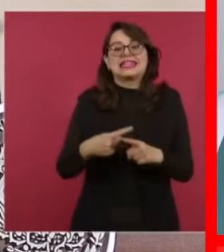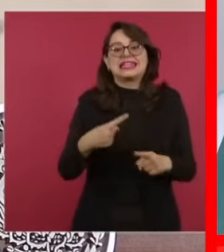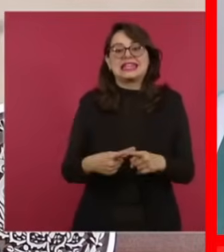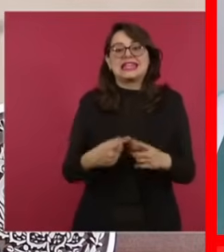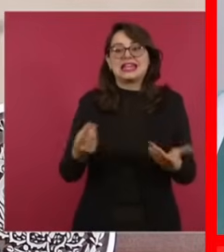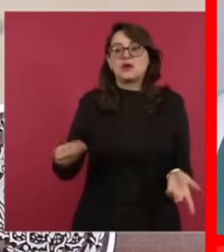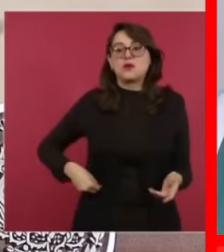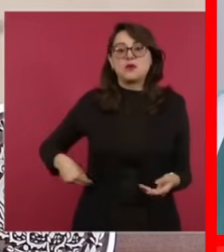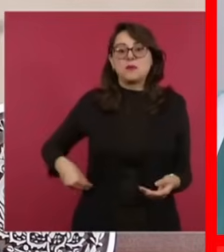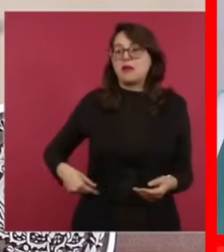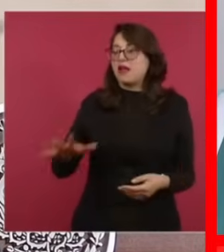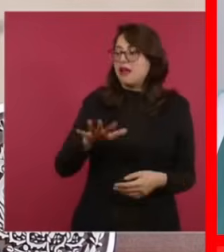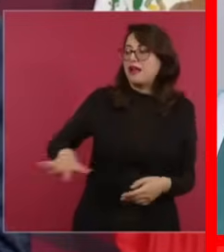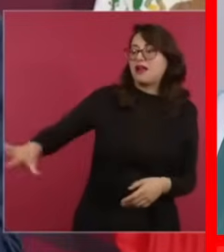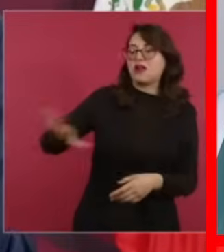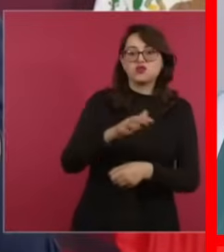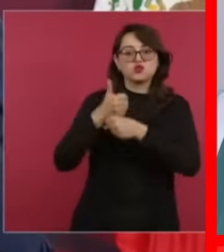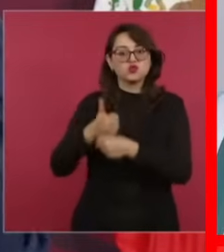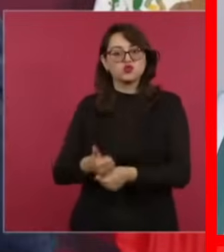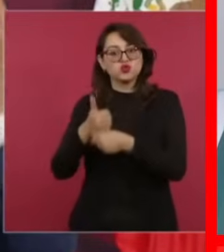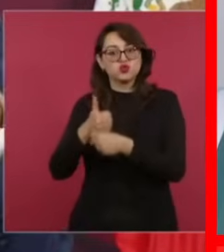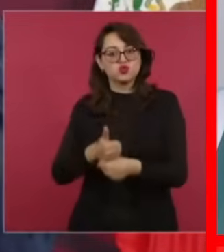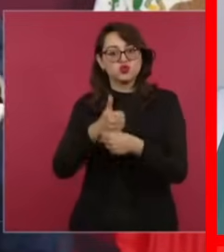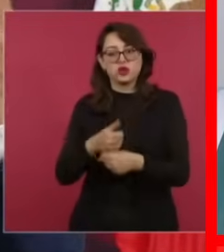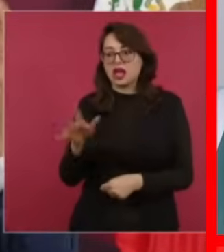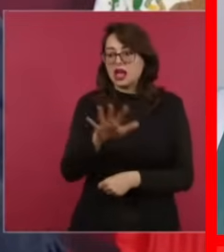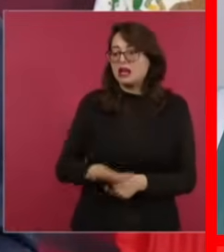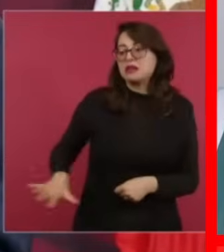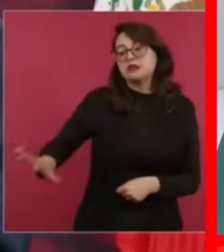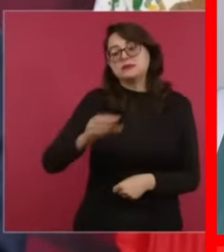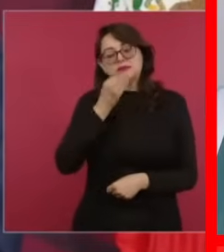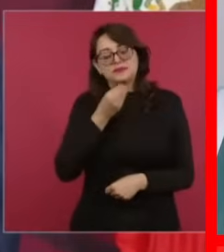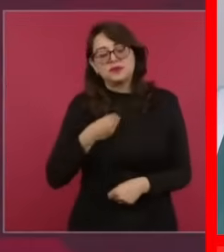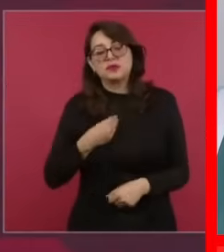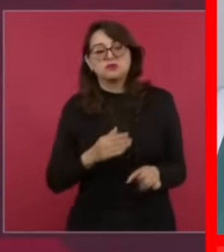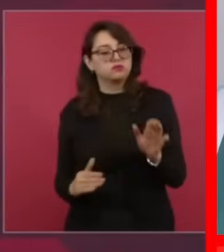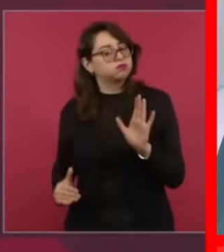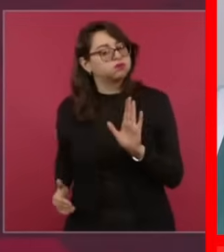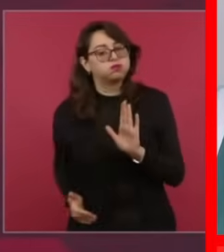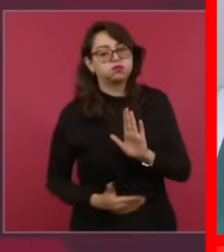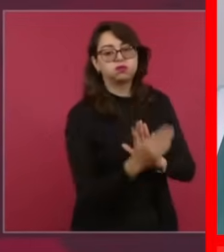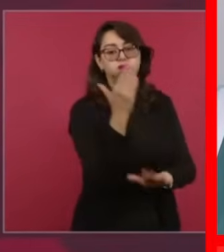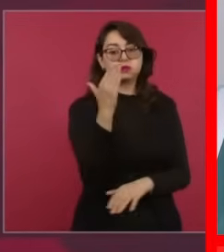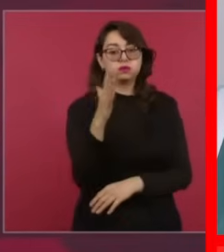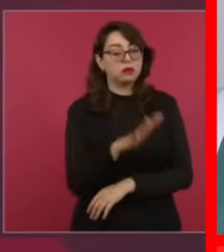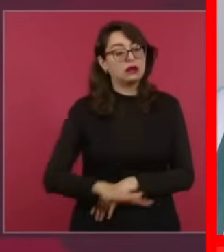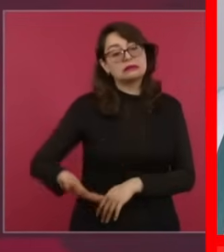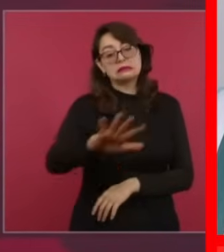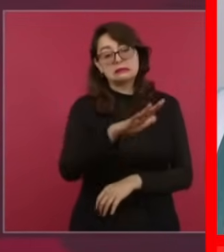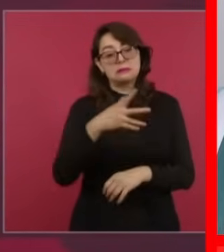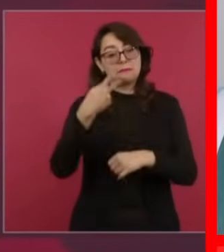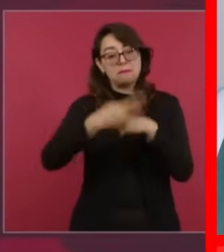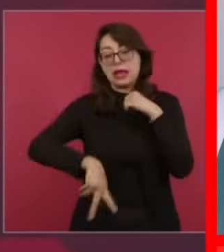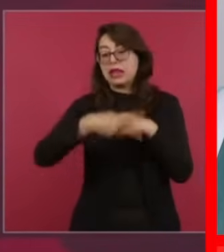transformación para defender sus intereses antes de poner la información los invitamos a que se suscriban a este canal que